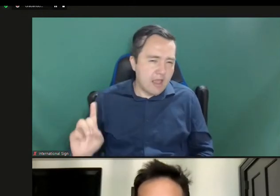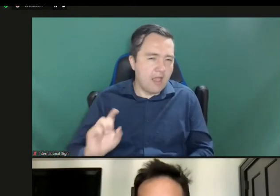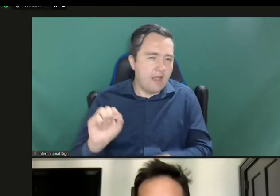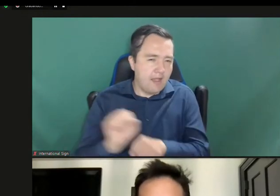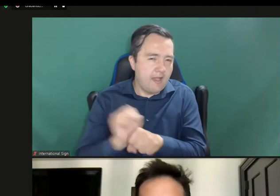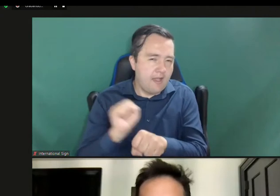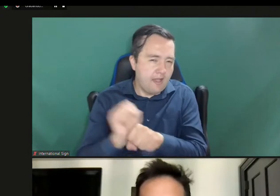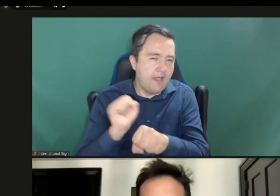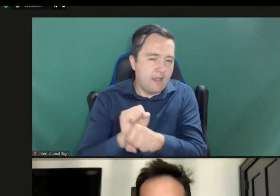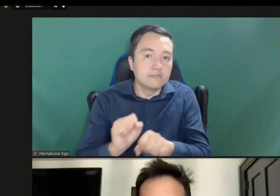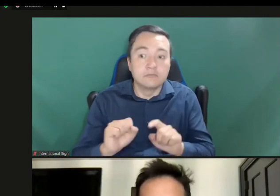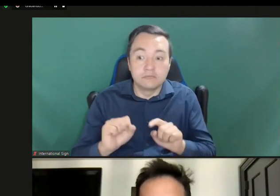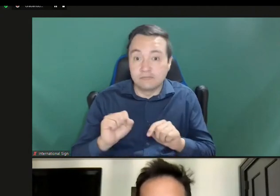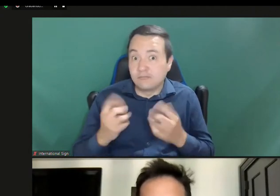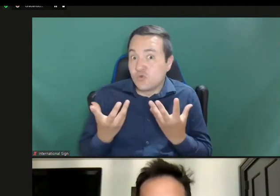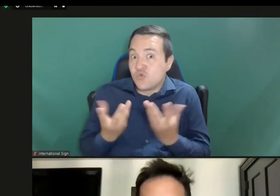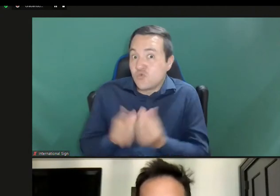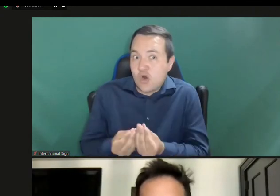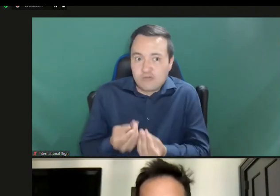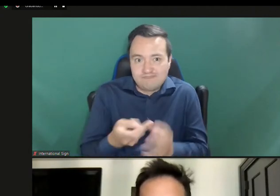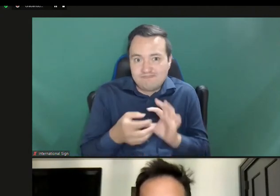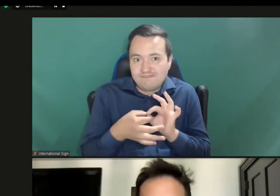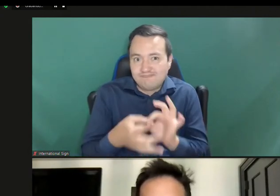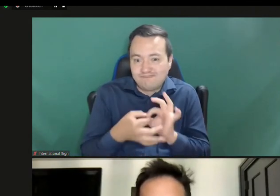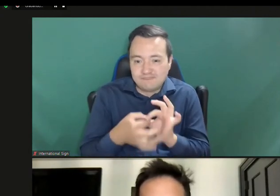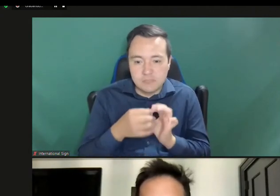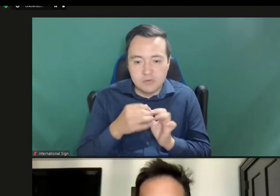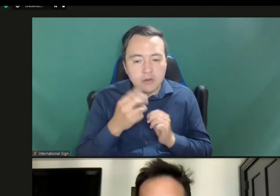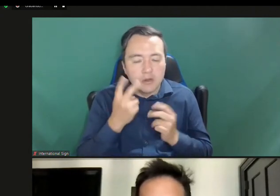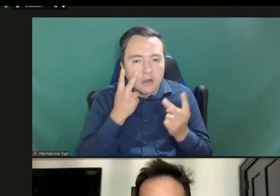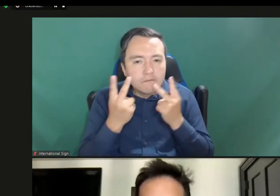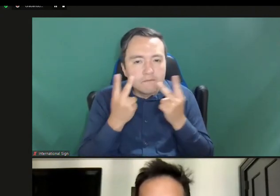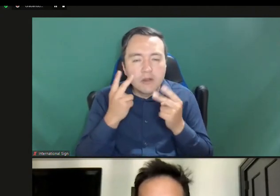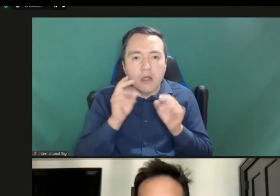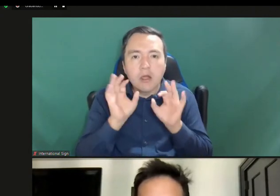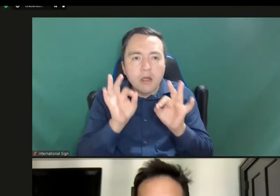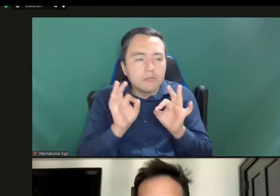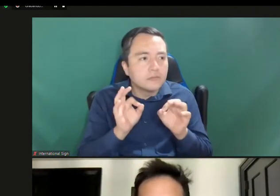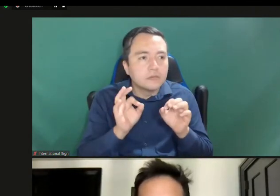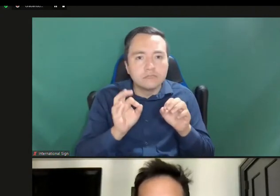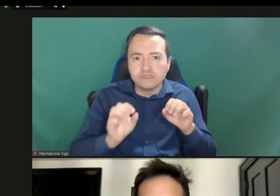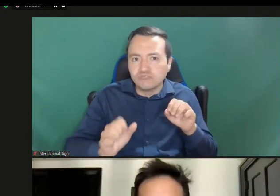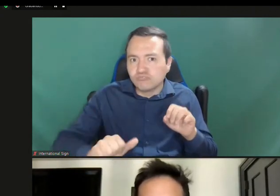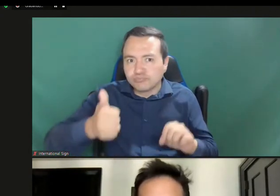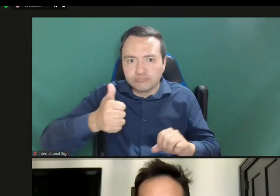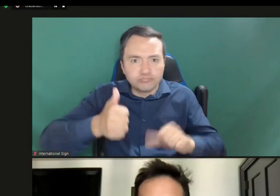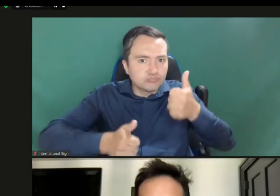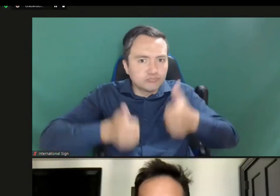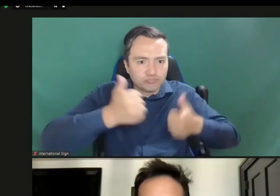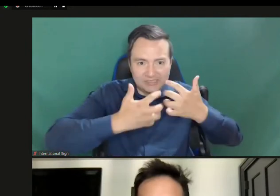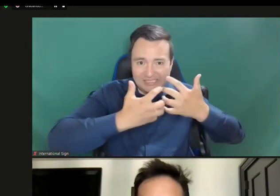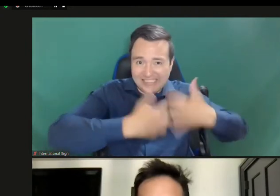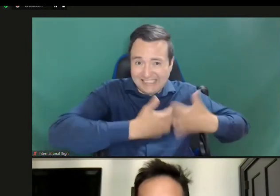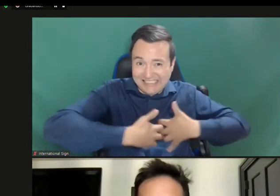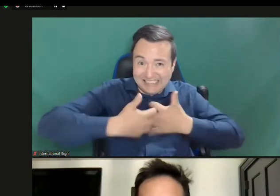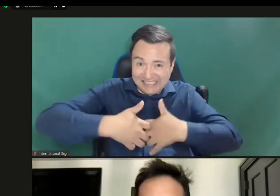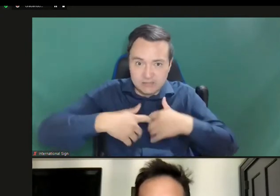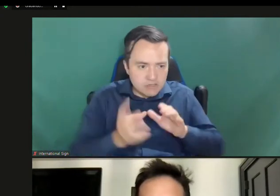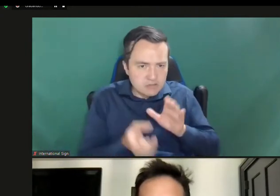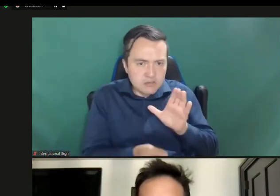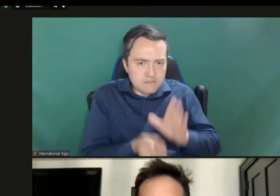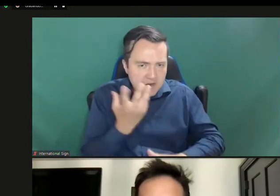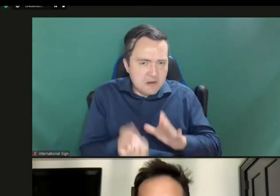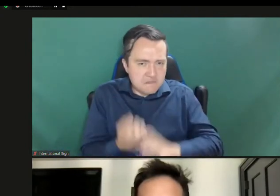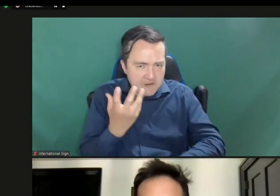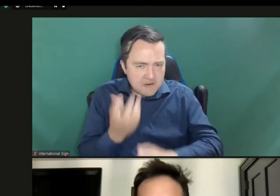hemos hemos visto como las industrias que están a la base de la producción de la manufactura y